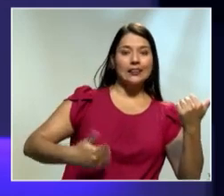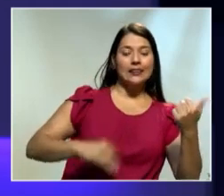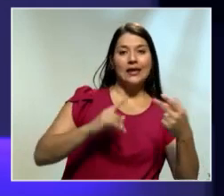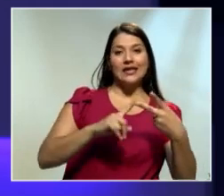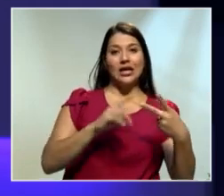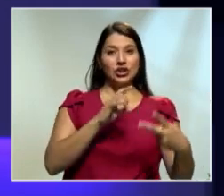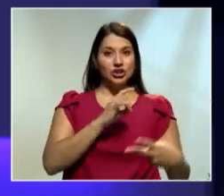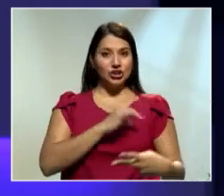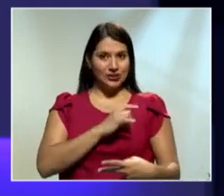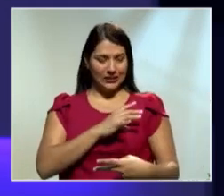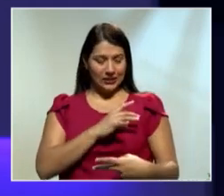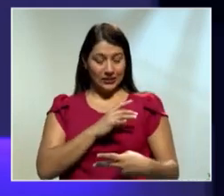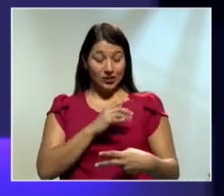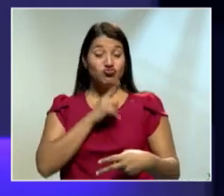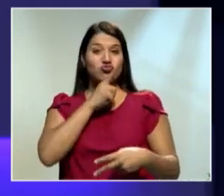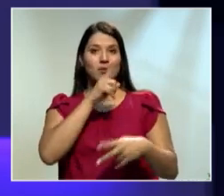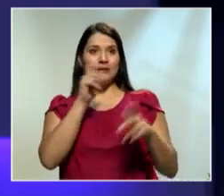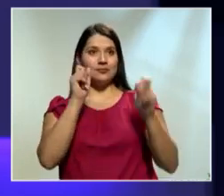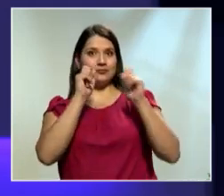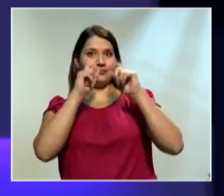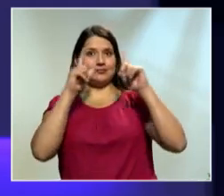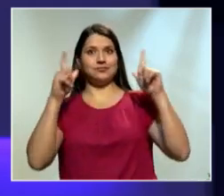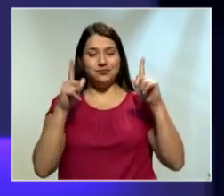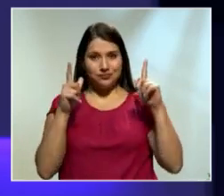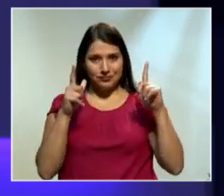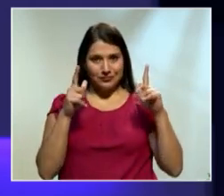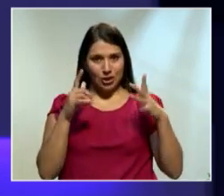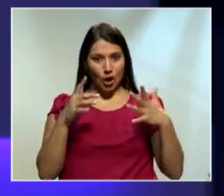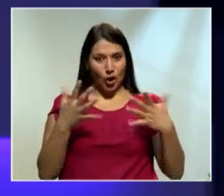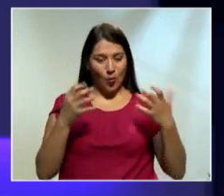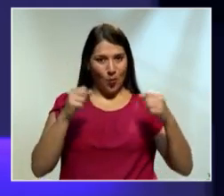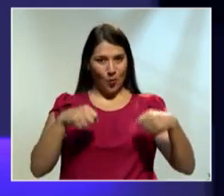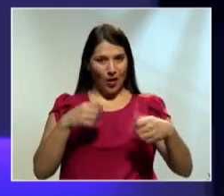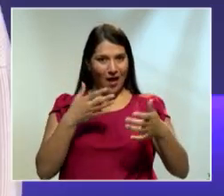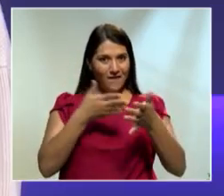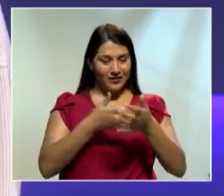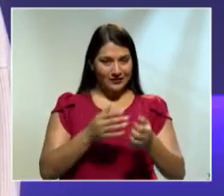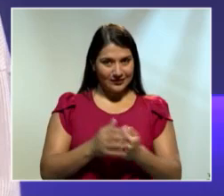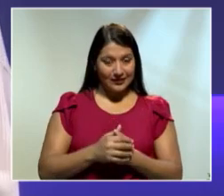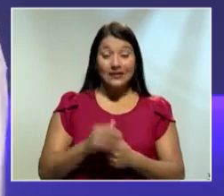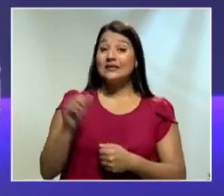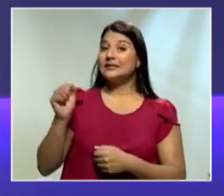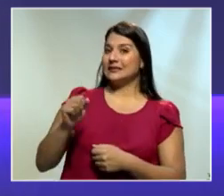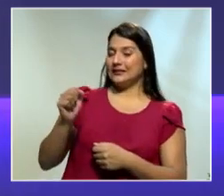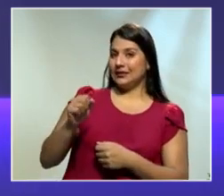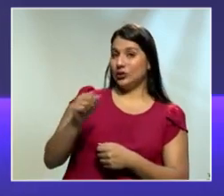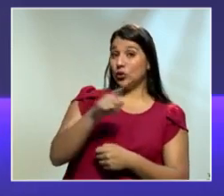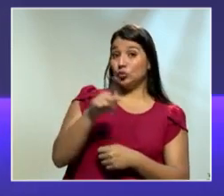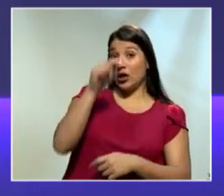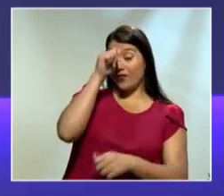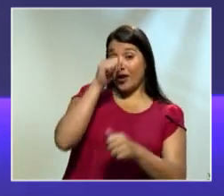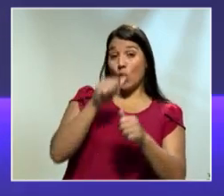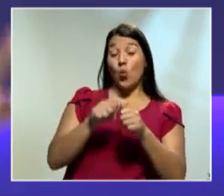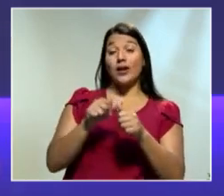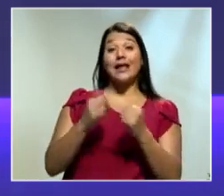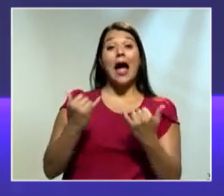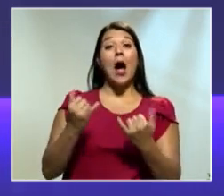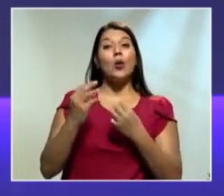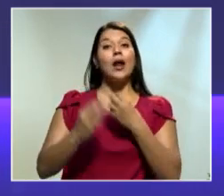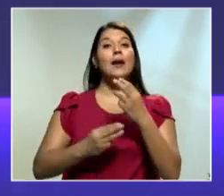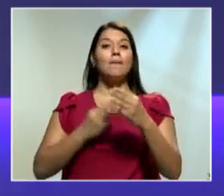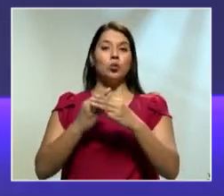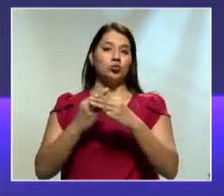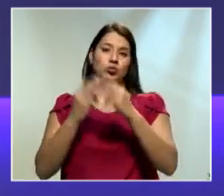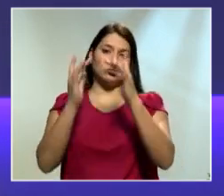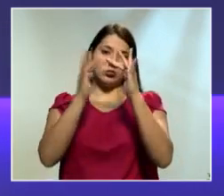también. Es impresionante las dimensiones del impacto. Sí. Hay que recordar que el planeta Tierra está conectado,